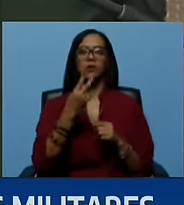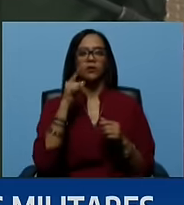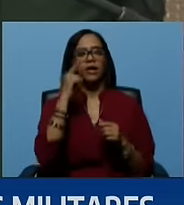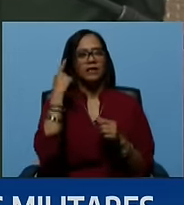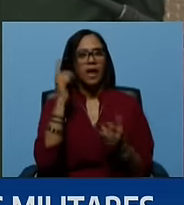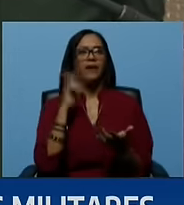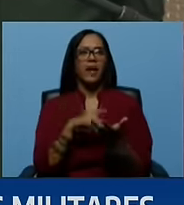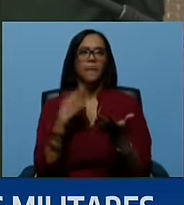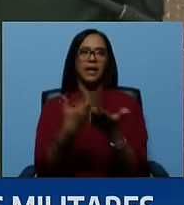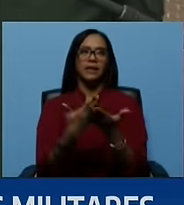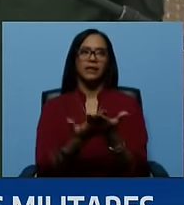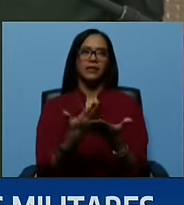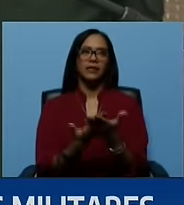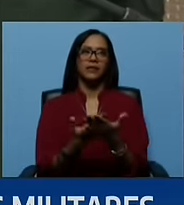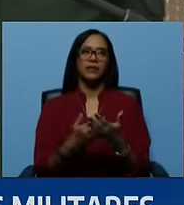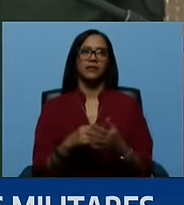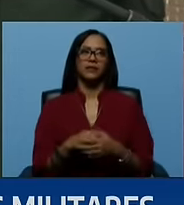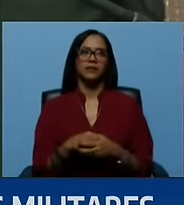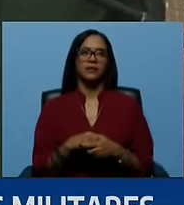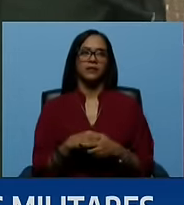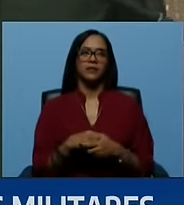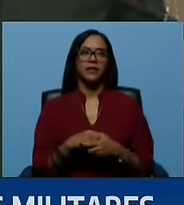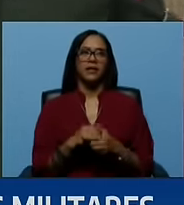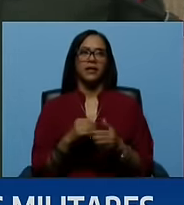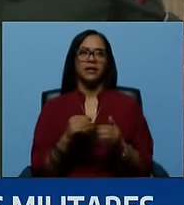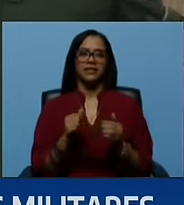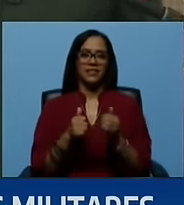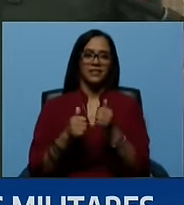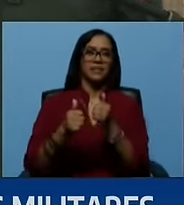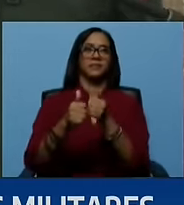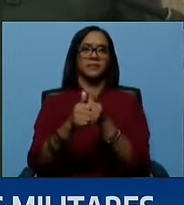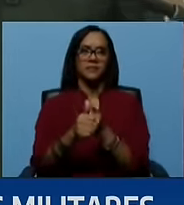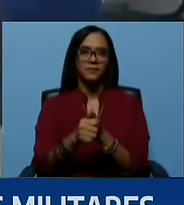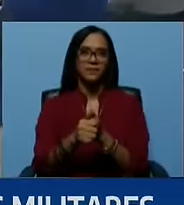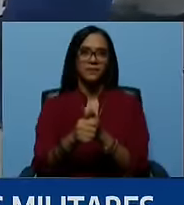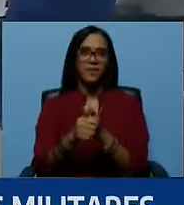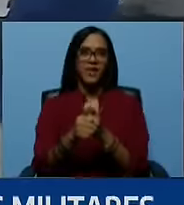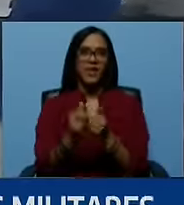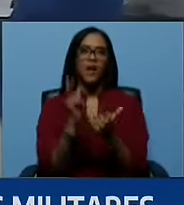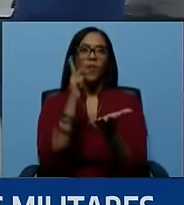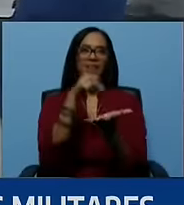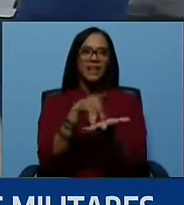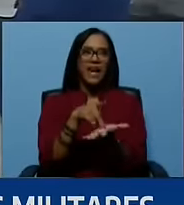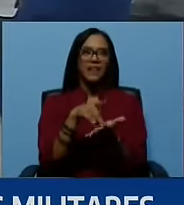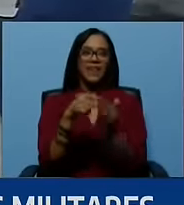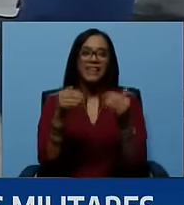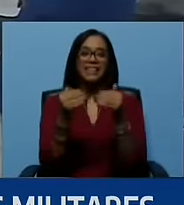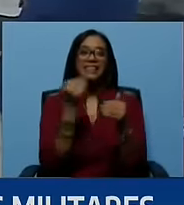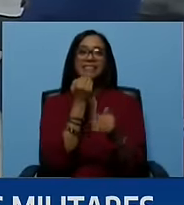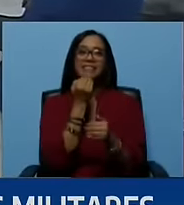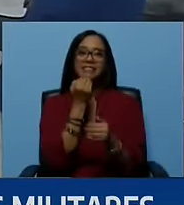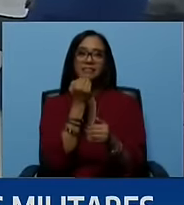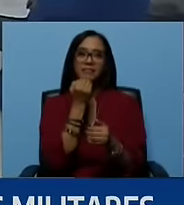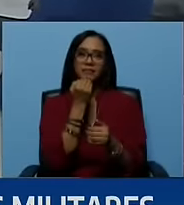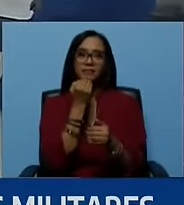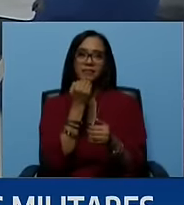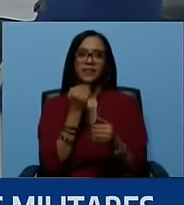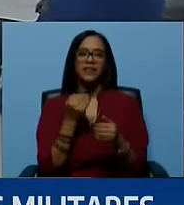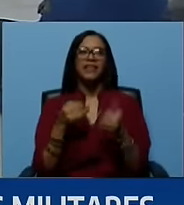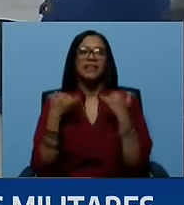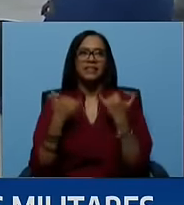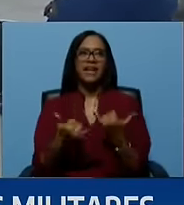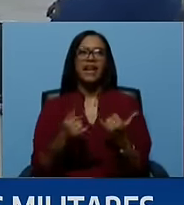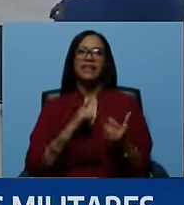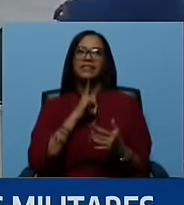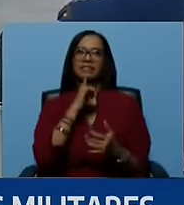para plantear tal cosa pacata segundo paso y cuando llegabas aquí a la punta ya el